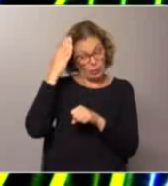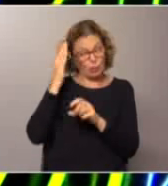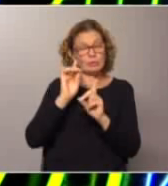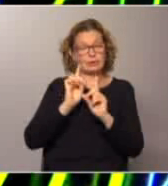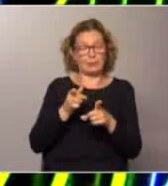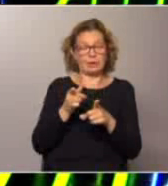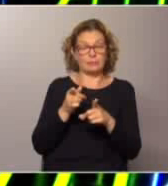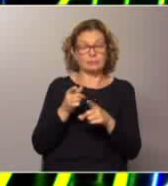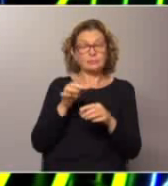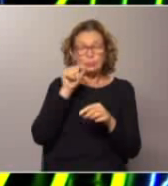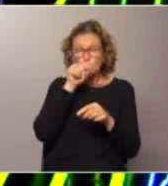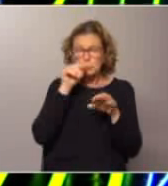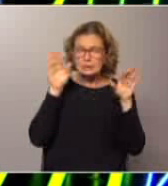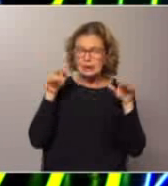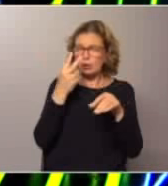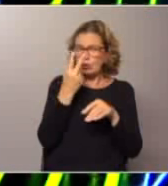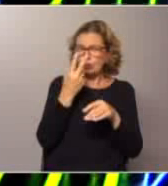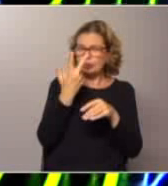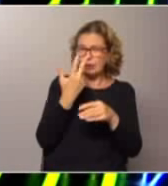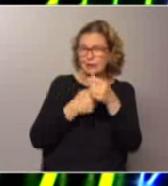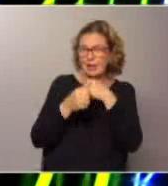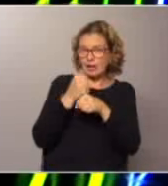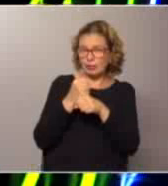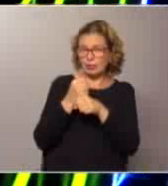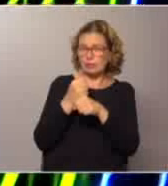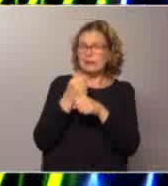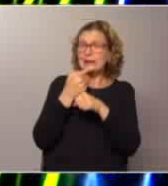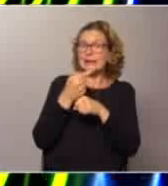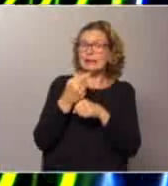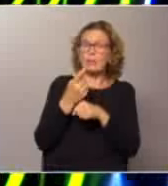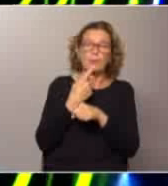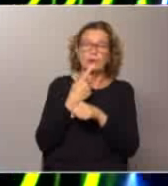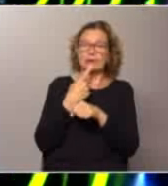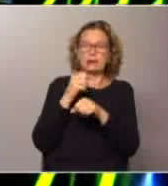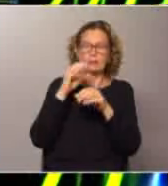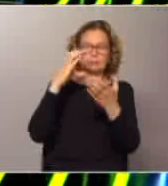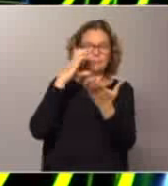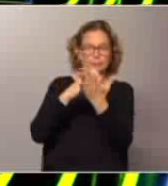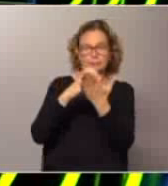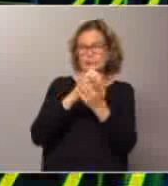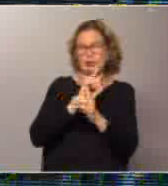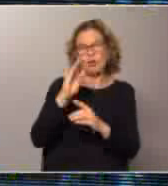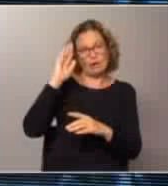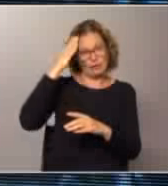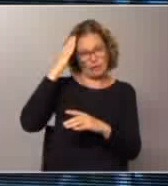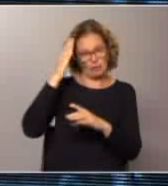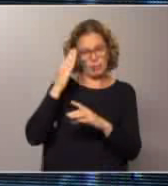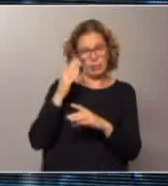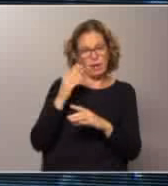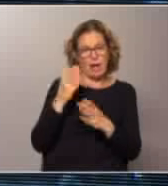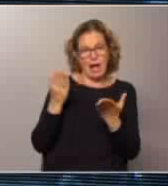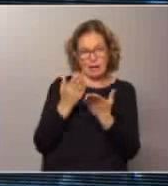twitter de hecho hace dos o tres años que ya no vende publicidad política y facebook se negó hasta